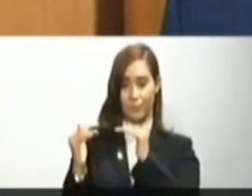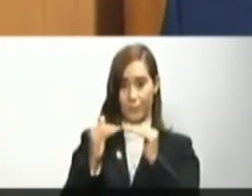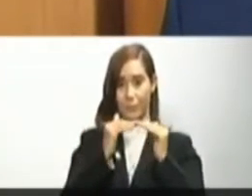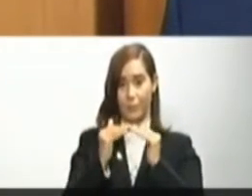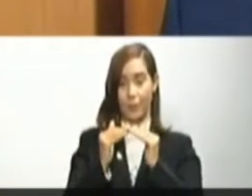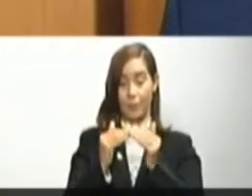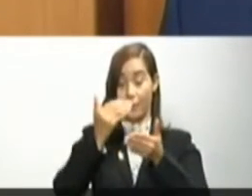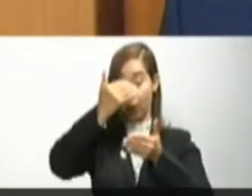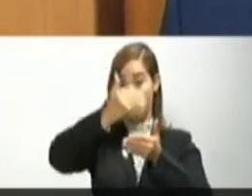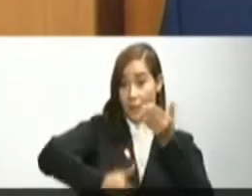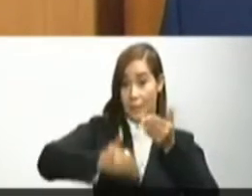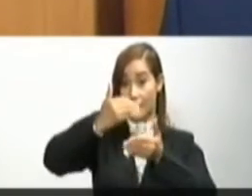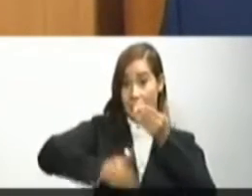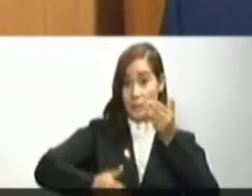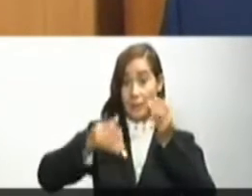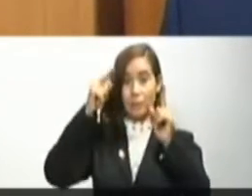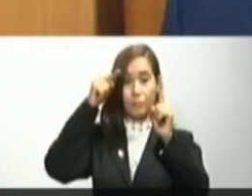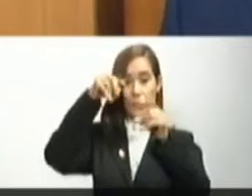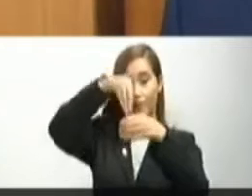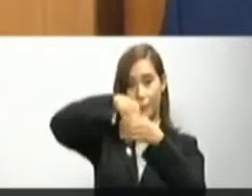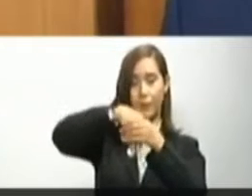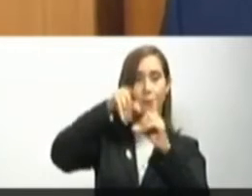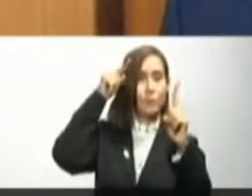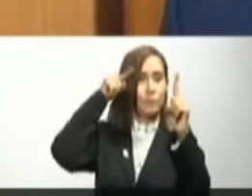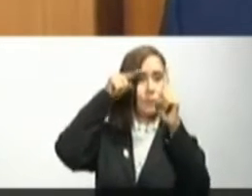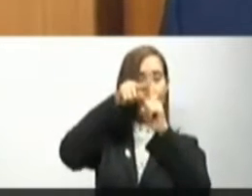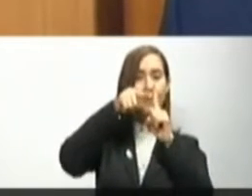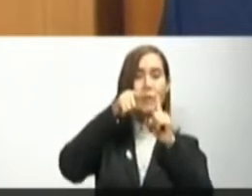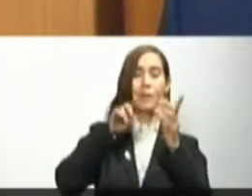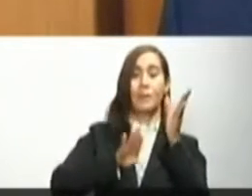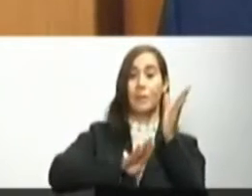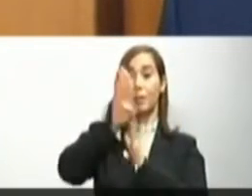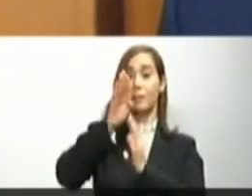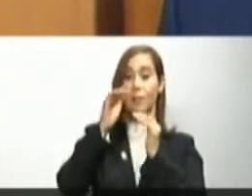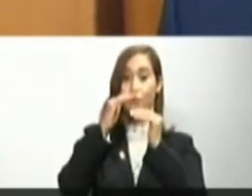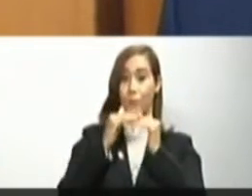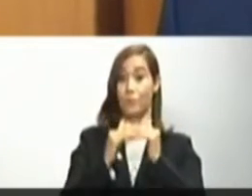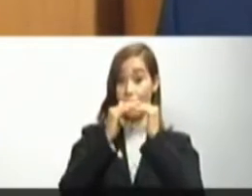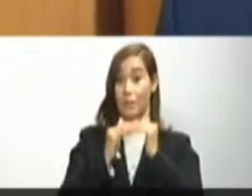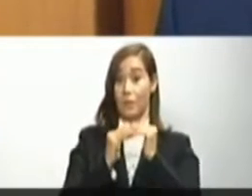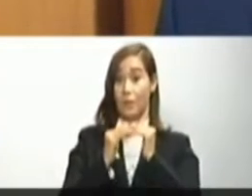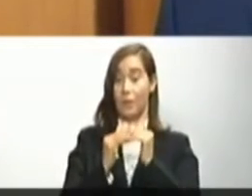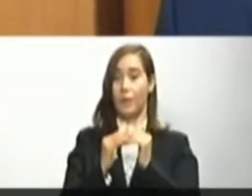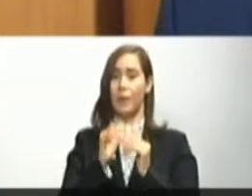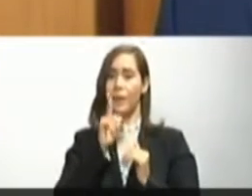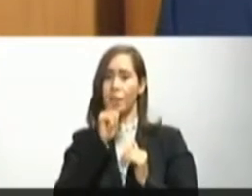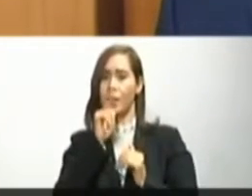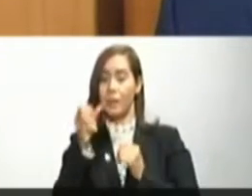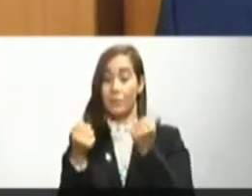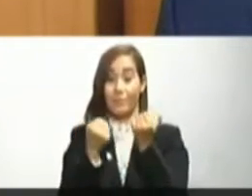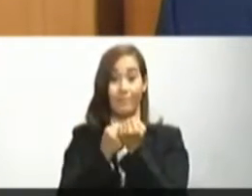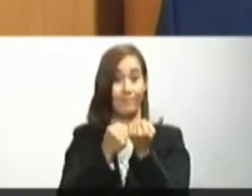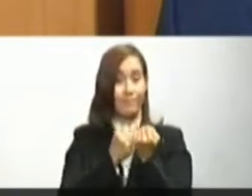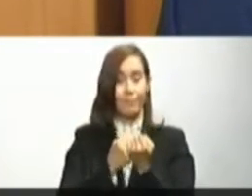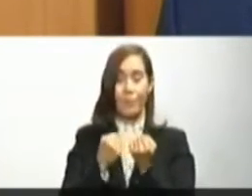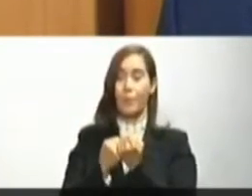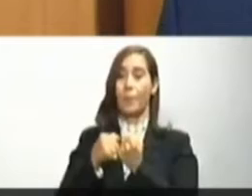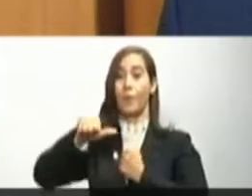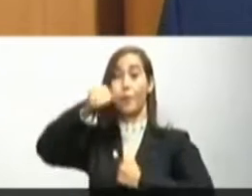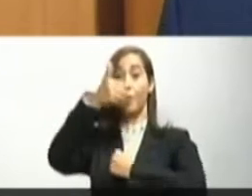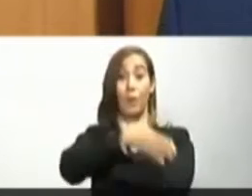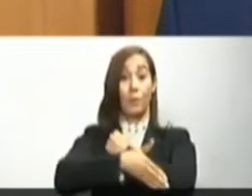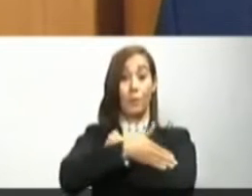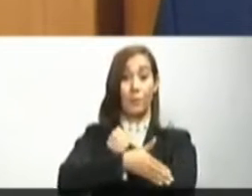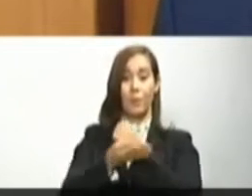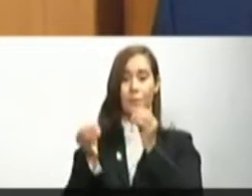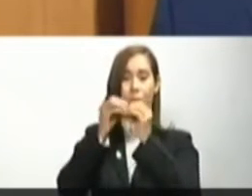Agenda 2030 de los Objetivos de Desarrollo Sostenible, se necesitará el apoyo decidido de los países desarrollados y